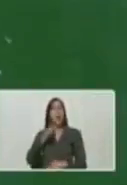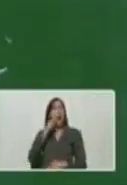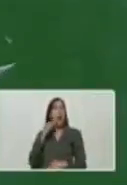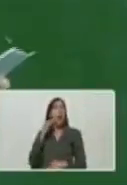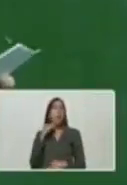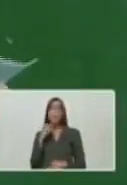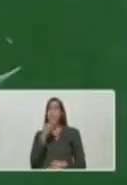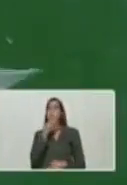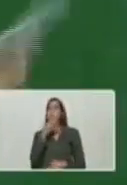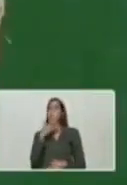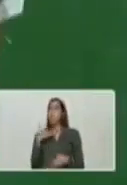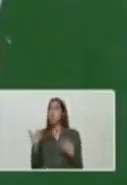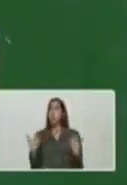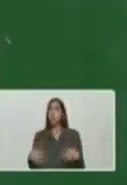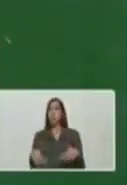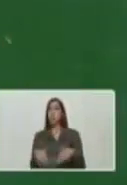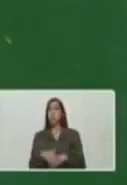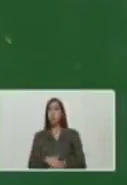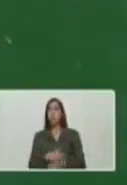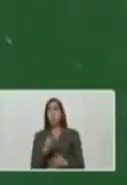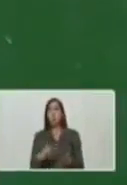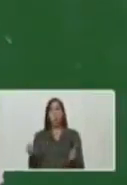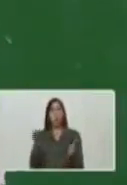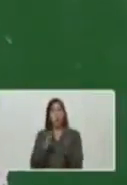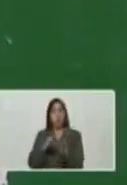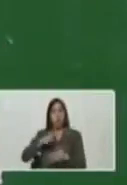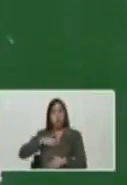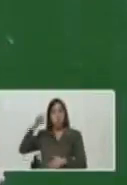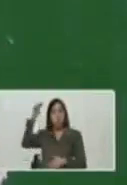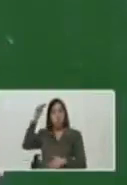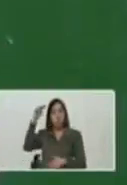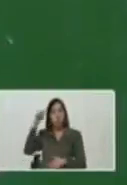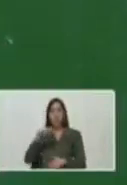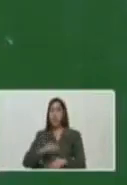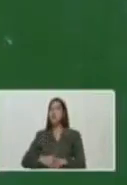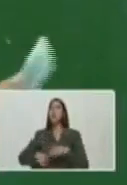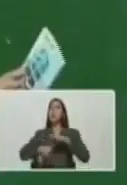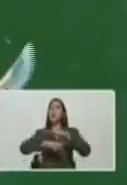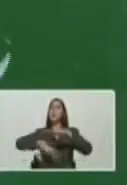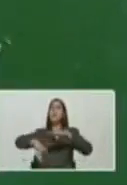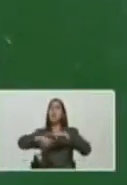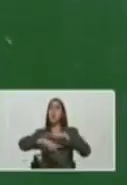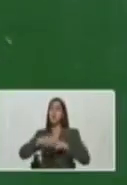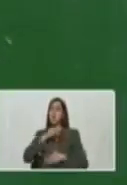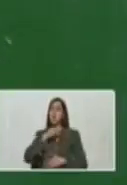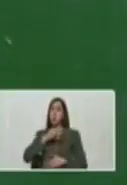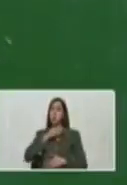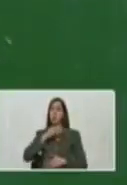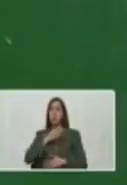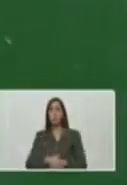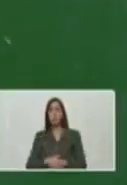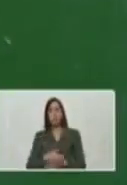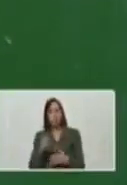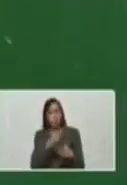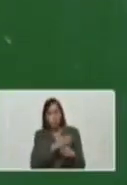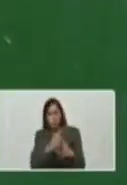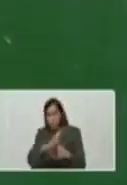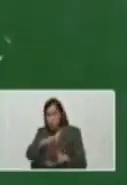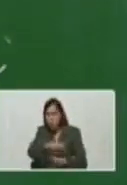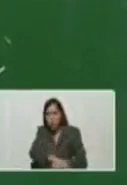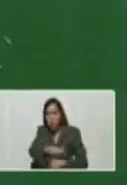hermosas. Si yo volviera a ser maestra, sería maestra de inicial. Estuve en estos días compartiendo con unos